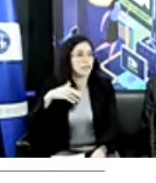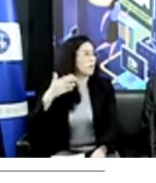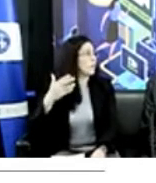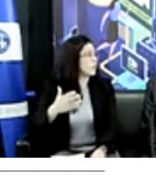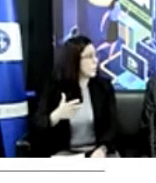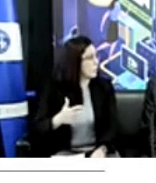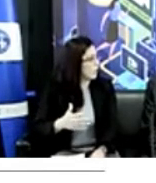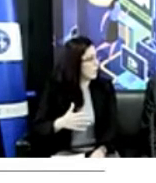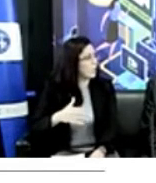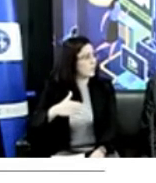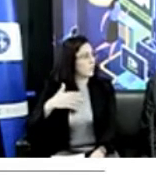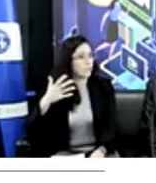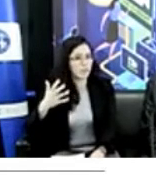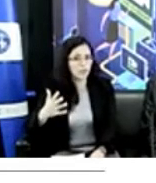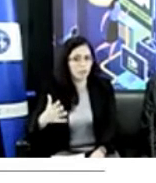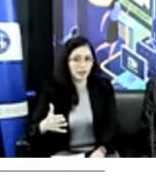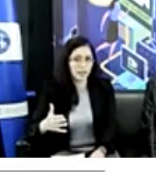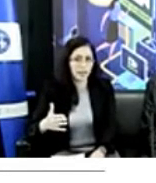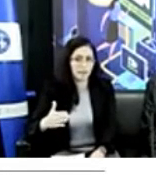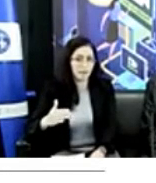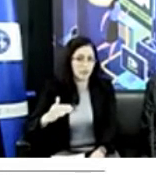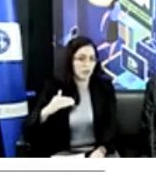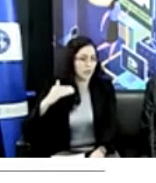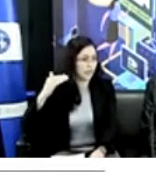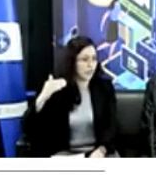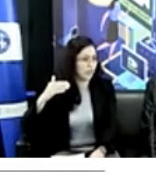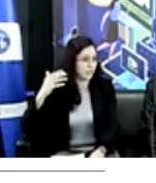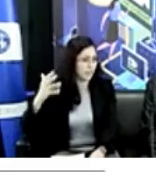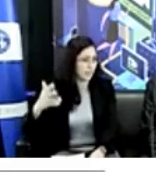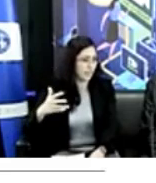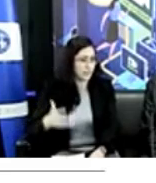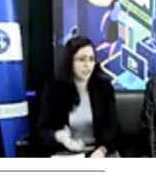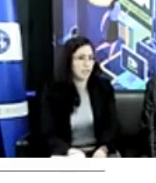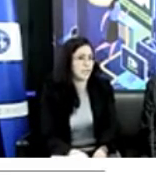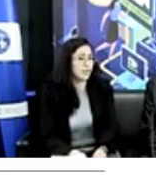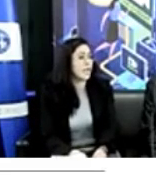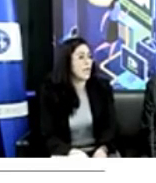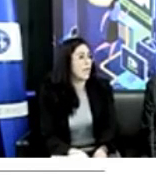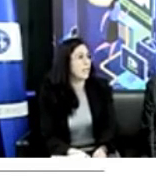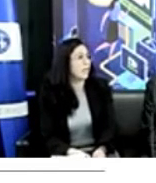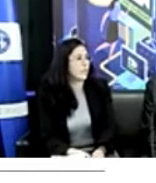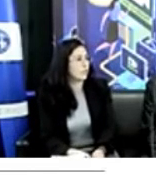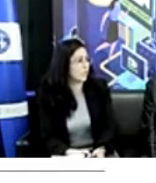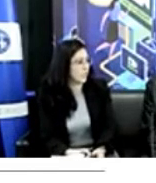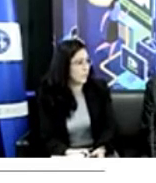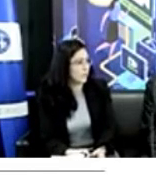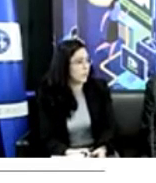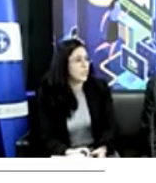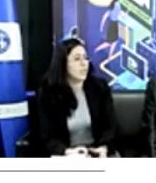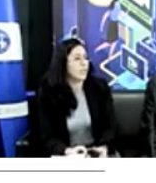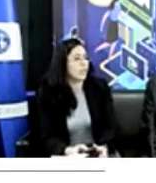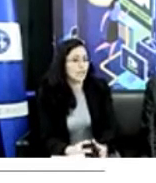Empezamos desde un consejo breve, desde una intervención breve que ya vamos aumentando las técnicas de intervención hasta lo que es un